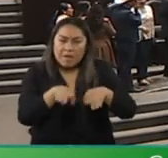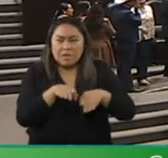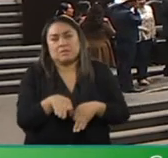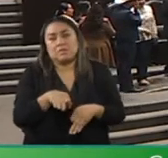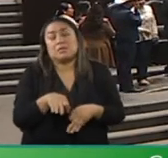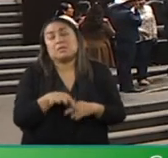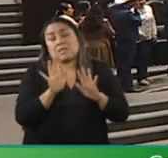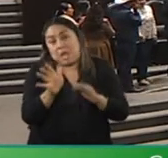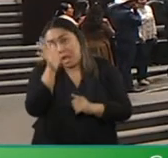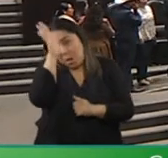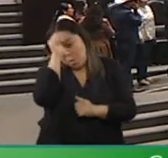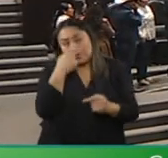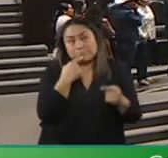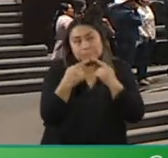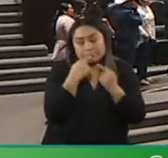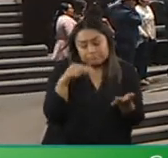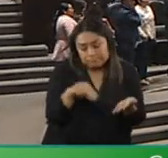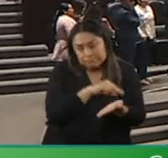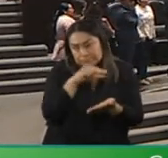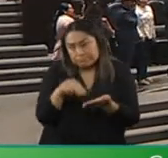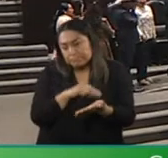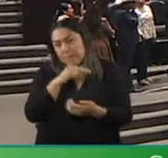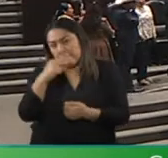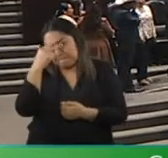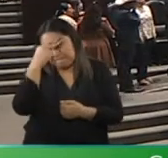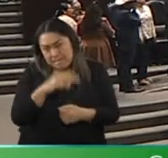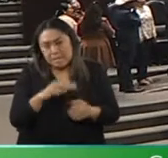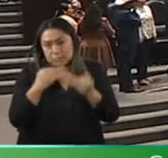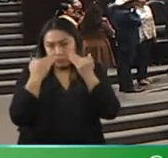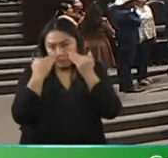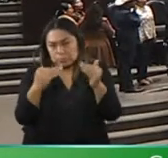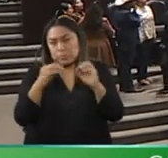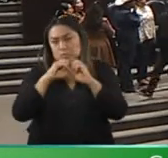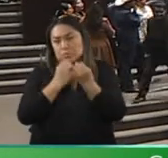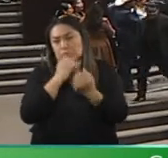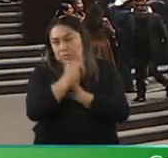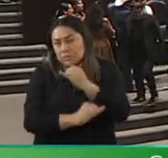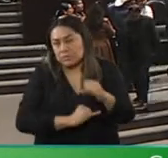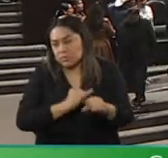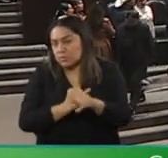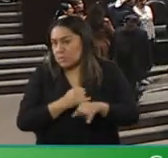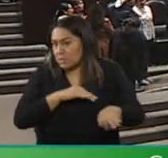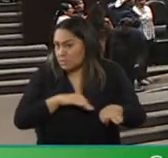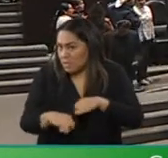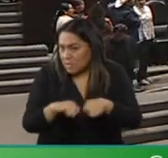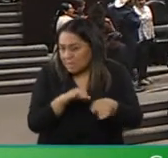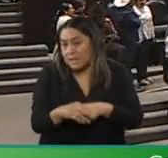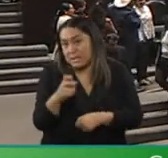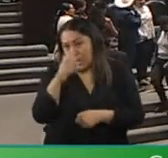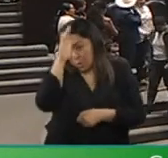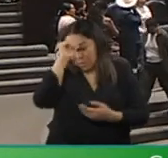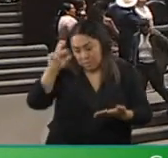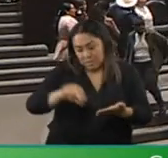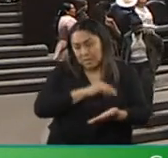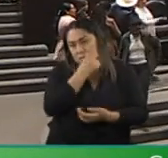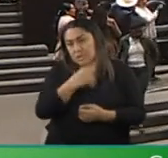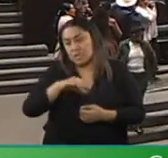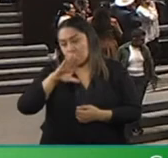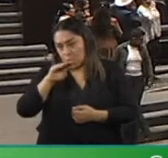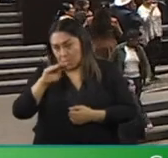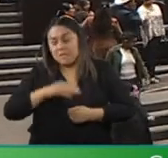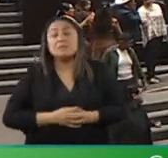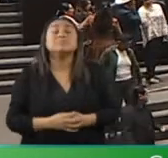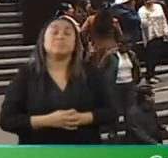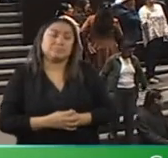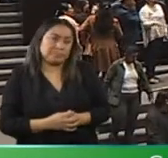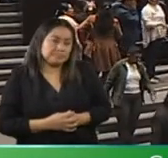de un convenio firmado por México ante la Organización Internacional del Trabajo, que es el convenio 190.